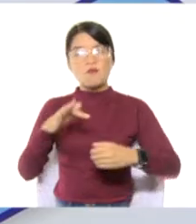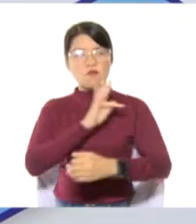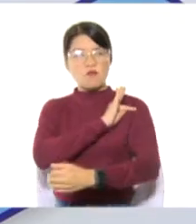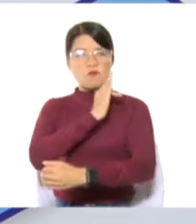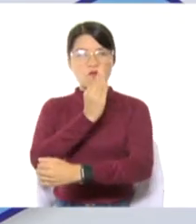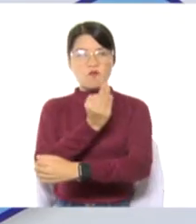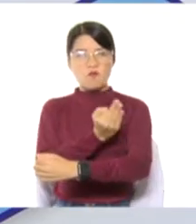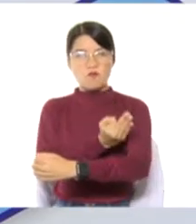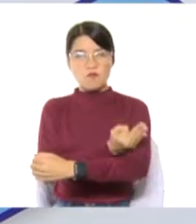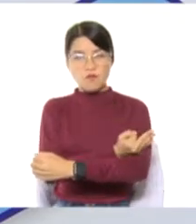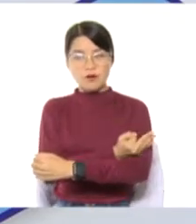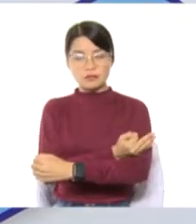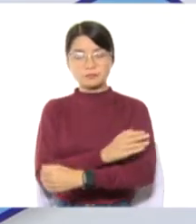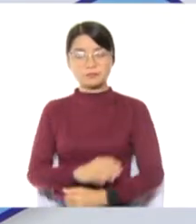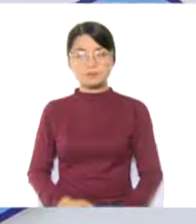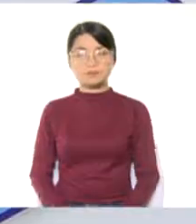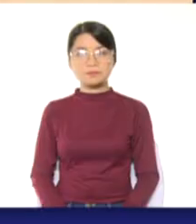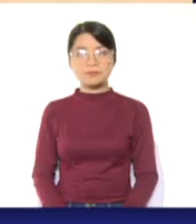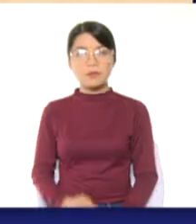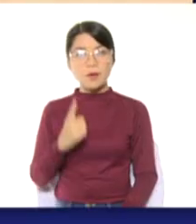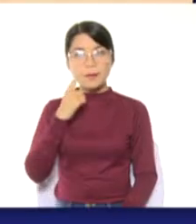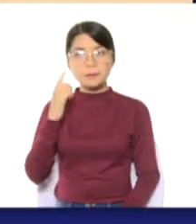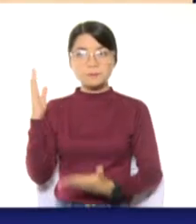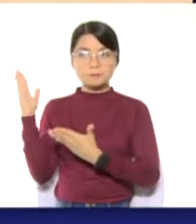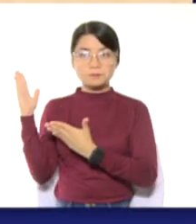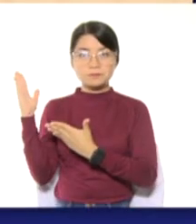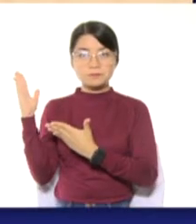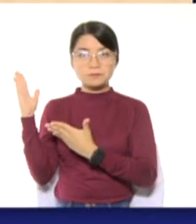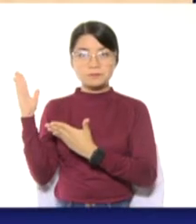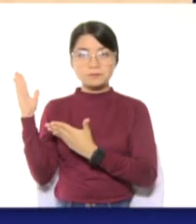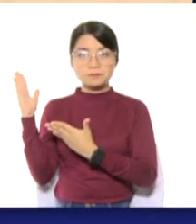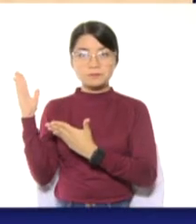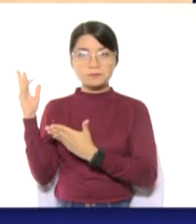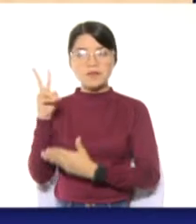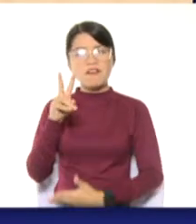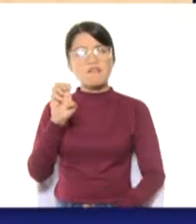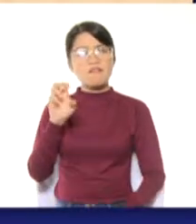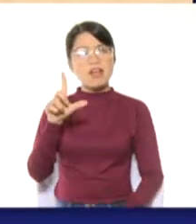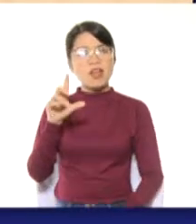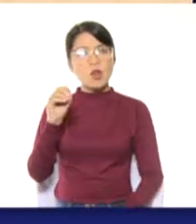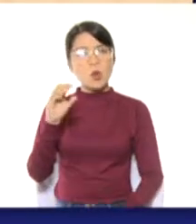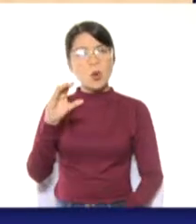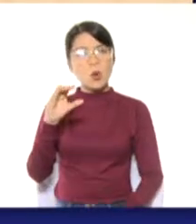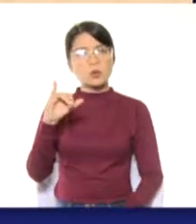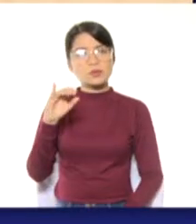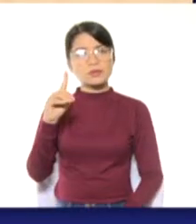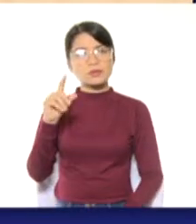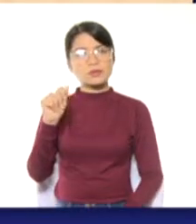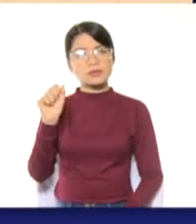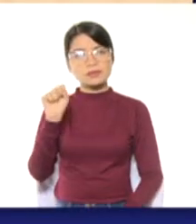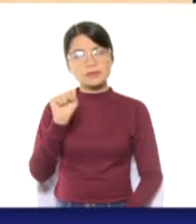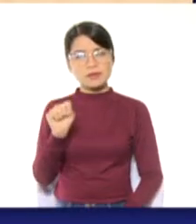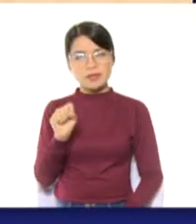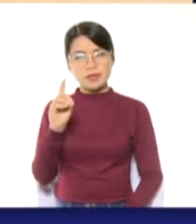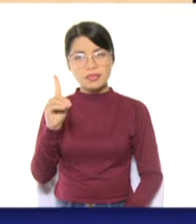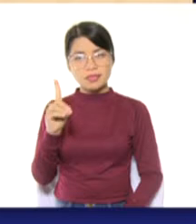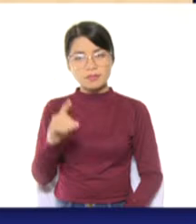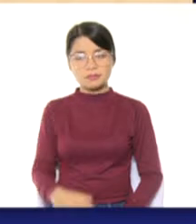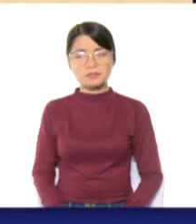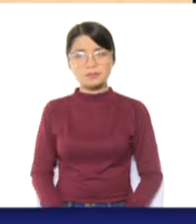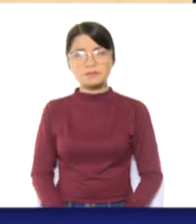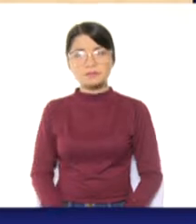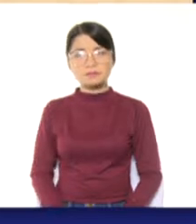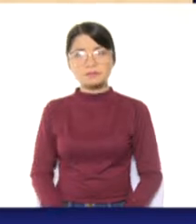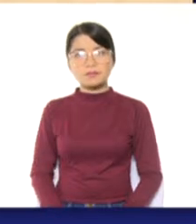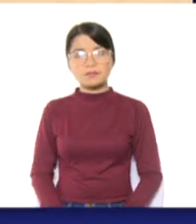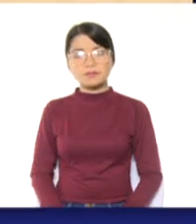Velocidad. Vamos a ver la lámina de velocidad. ¿Qué es velocidad? Hablando de la capacidad física, porque recuerden ustedes que también